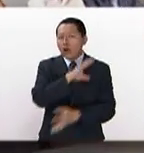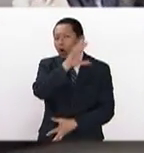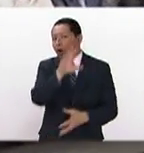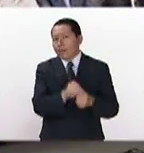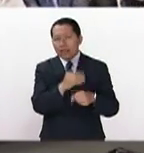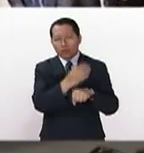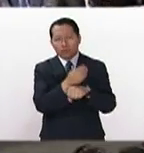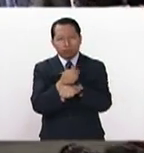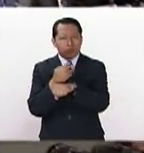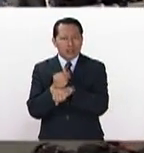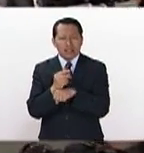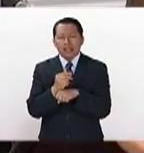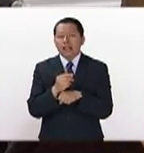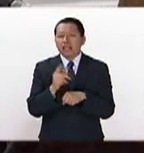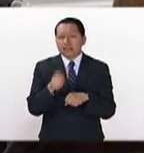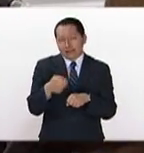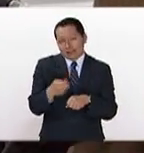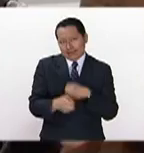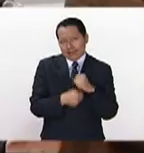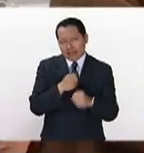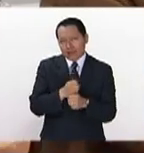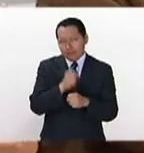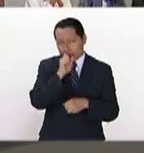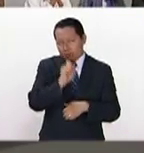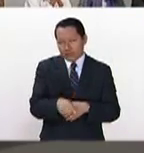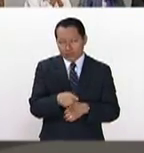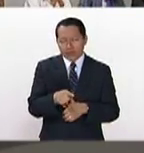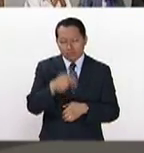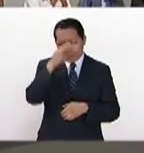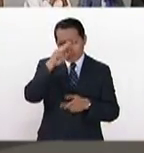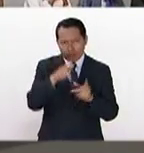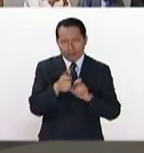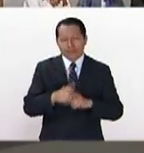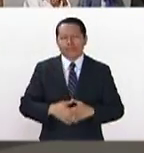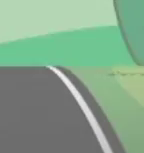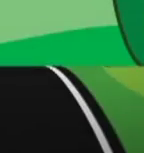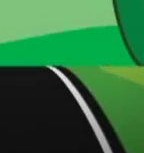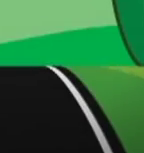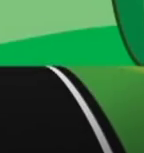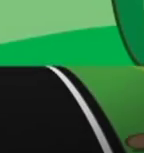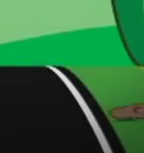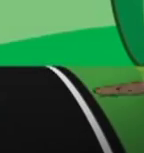de la reconstrucción a final de este sexenio. Para México al Día, Omar Vera.